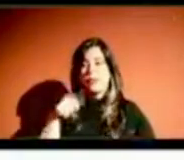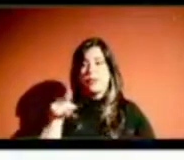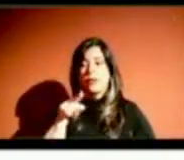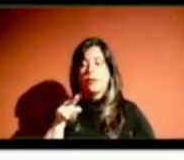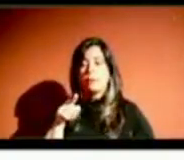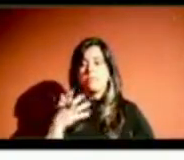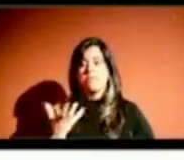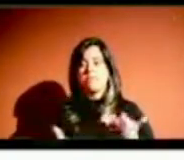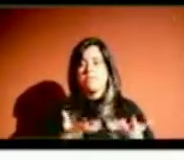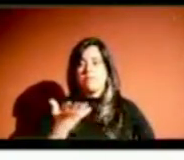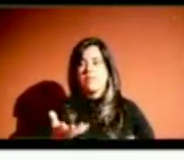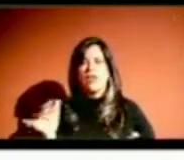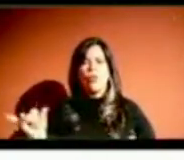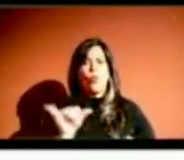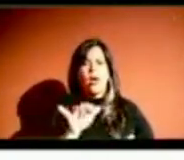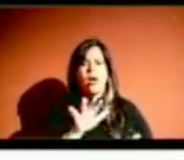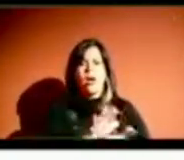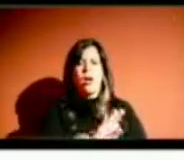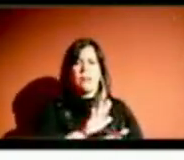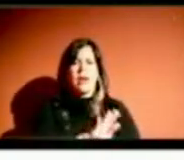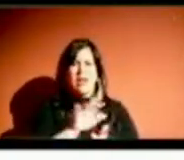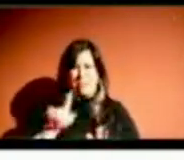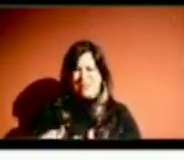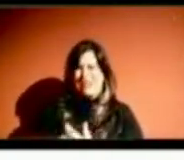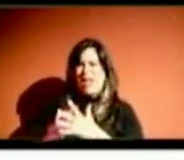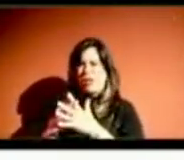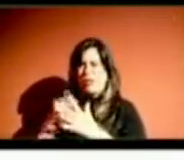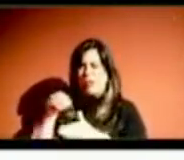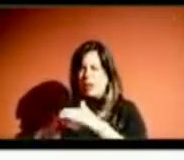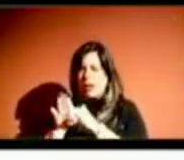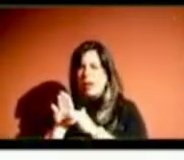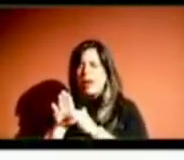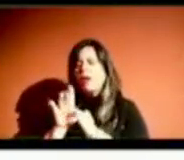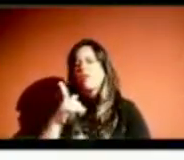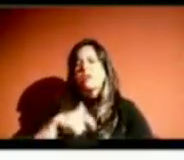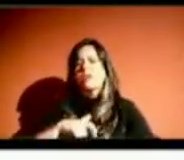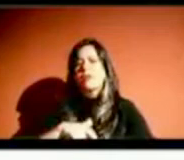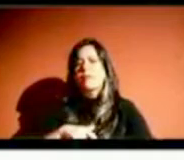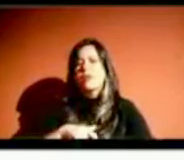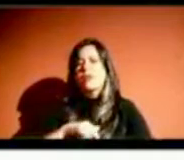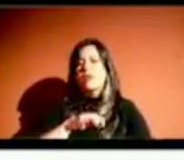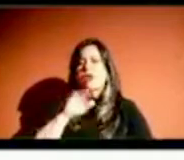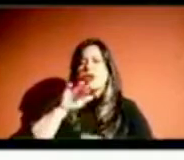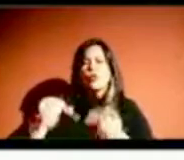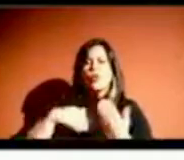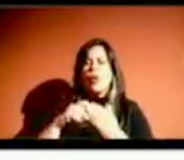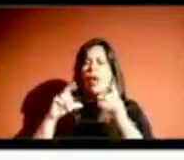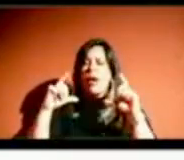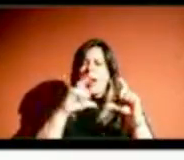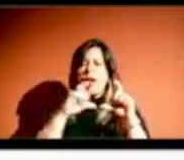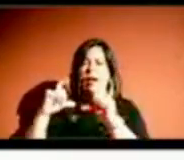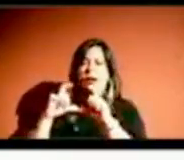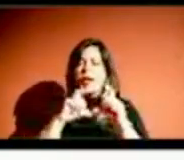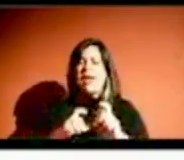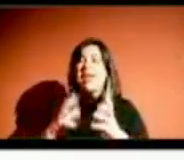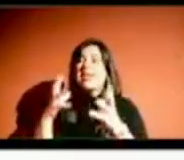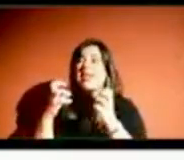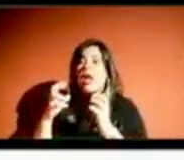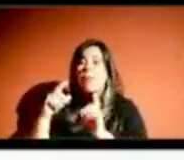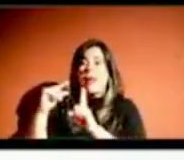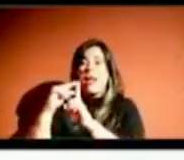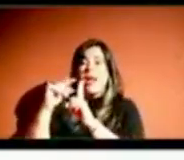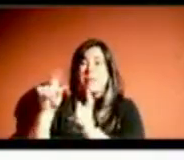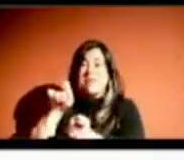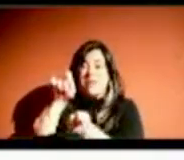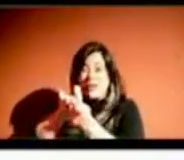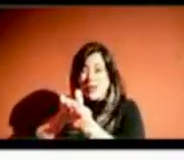quiere, ¿verdad? Igual que en la página de inicio, ir, ¿verdad? Por todas esas cajitas y usted tiene una palabra clave, pues